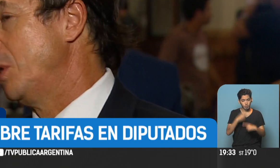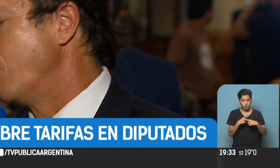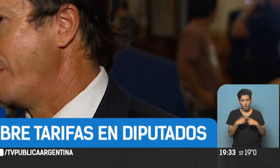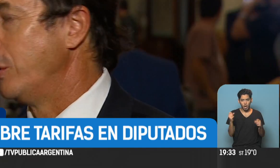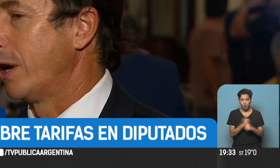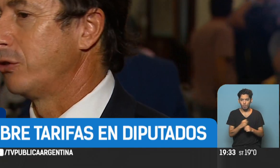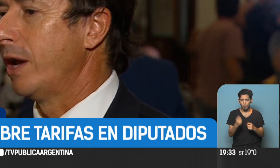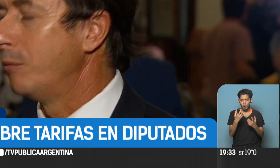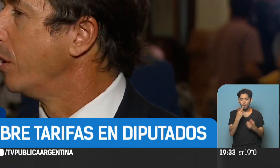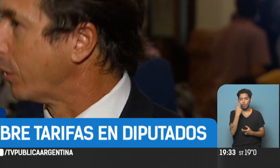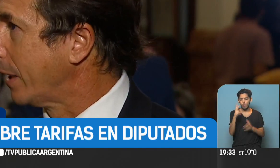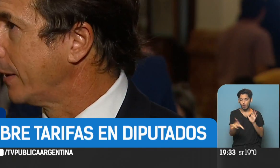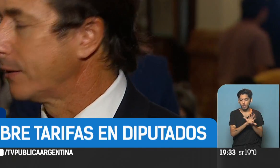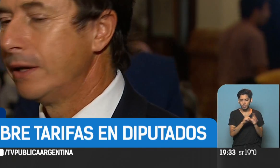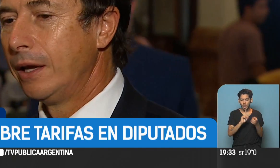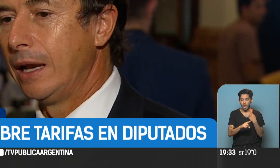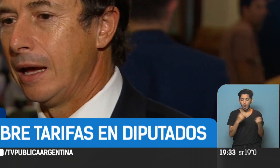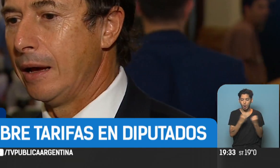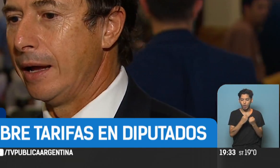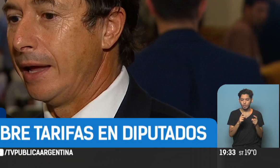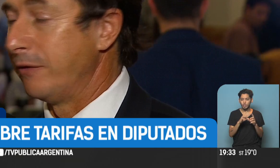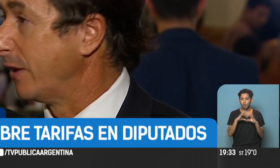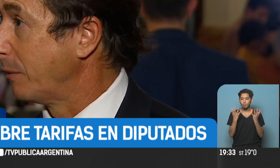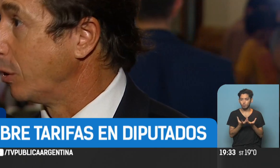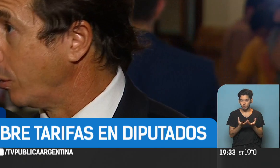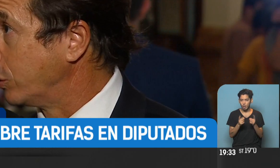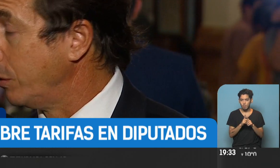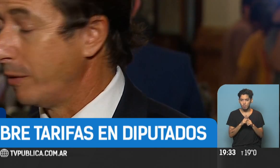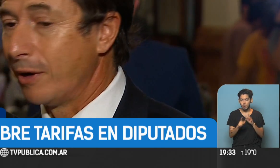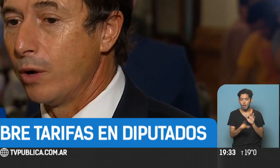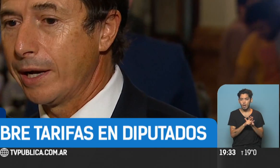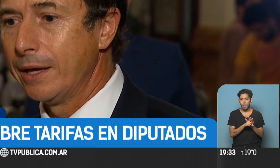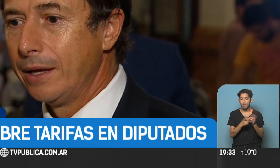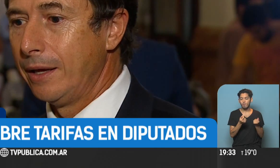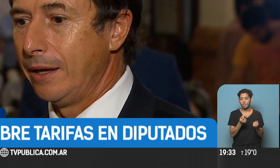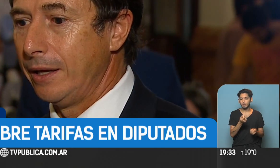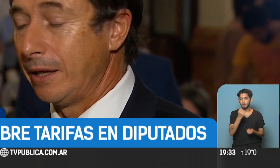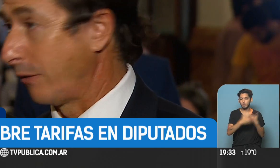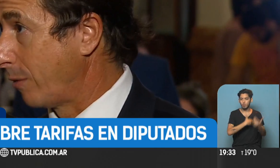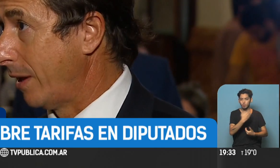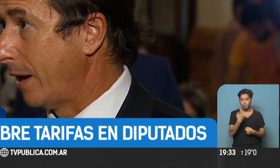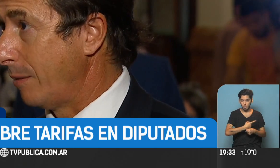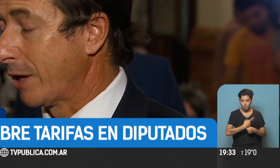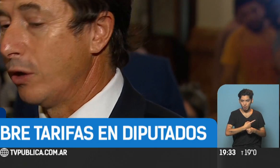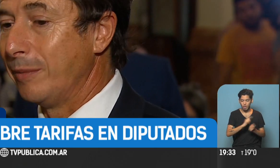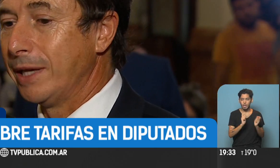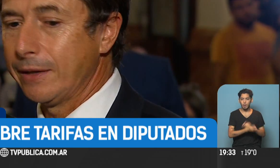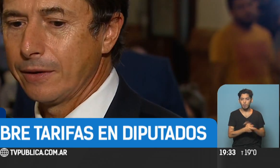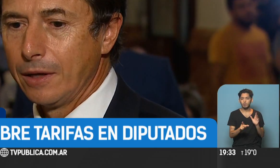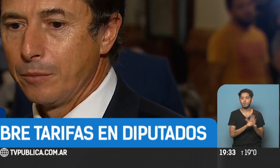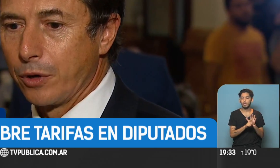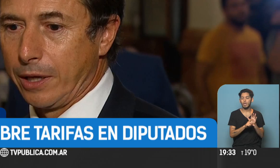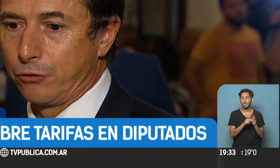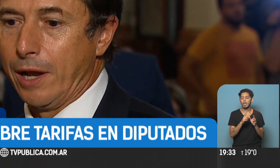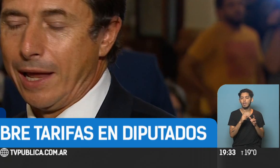leyes y un convenio internacional muy importantes, la ley de financiamiento productivo en primer lugar y de reforma de la ley de mercado de